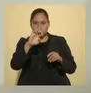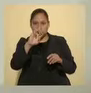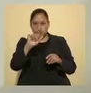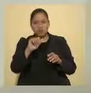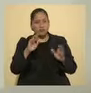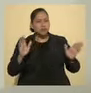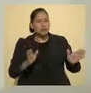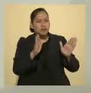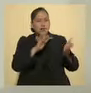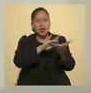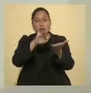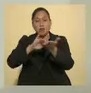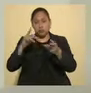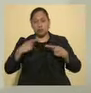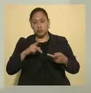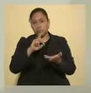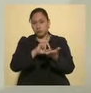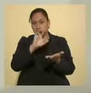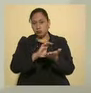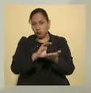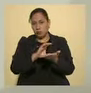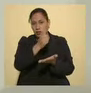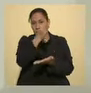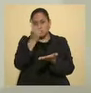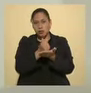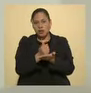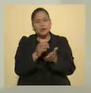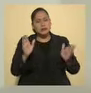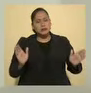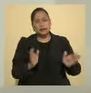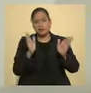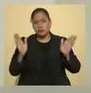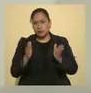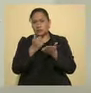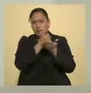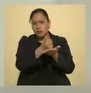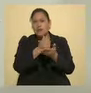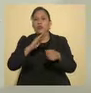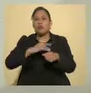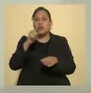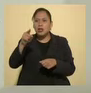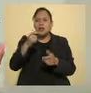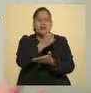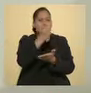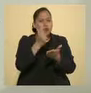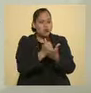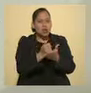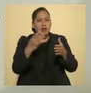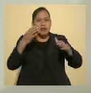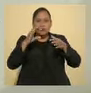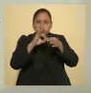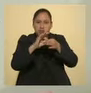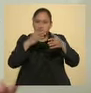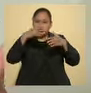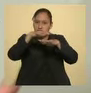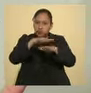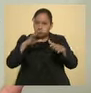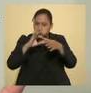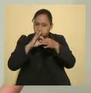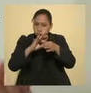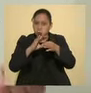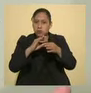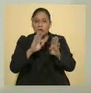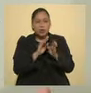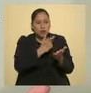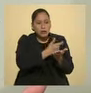impulsando mucho el tema de la discapacidad en la ciudad, porque él está construyendo una ciudad incluyente, un capital social